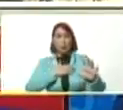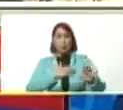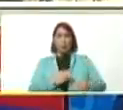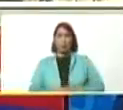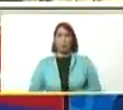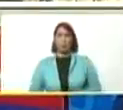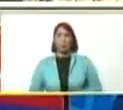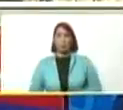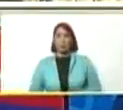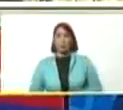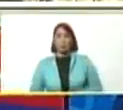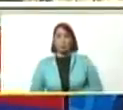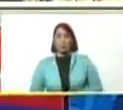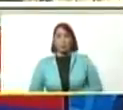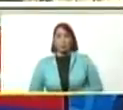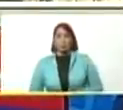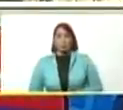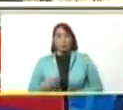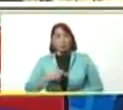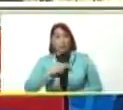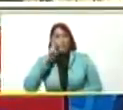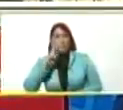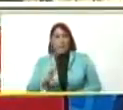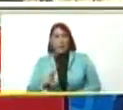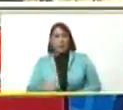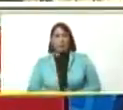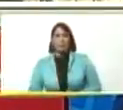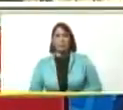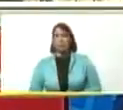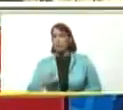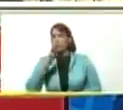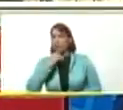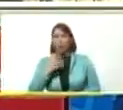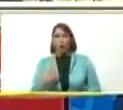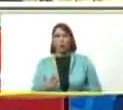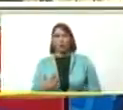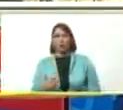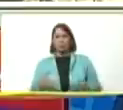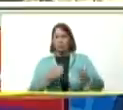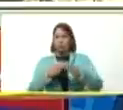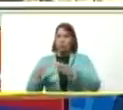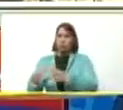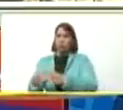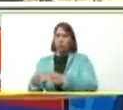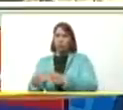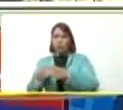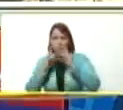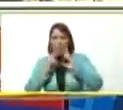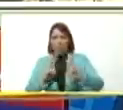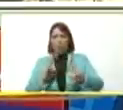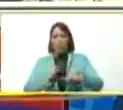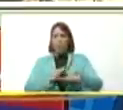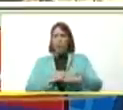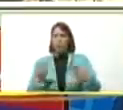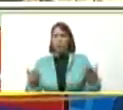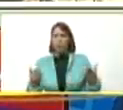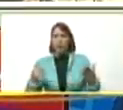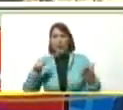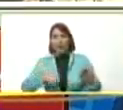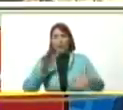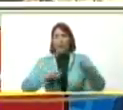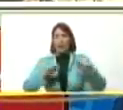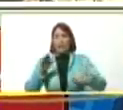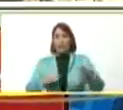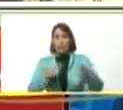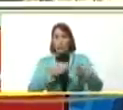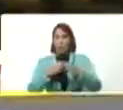juntos. Y uno no ve una cuadrilla, una sola limpiando. ¿Por qué? Y uno aquí a veces ve